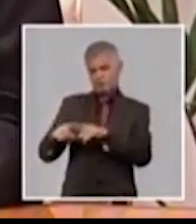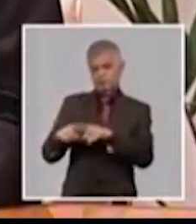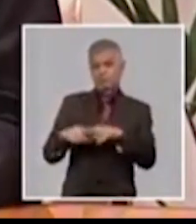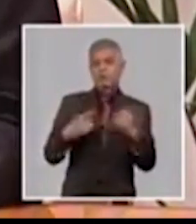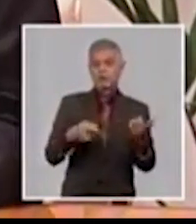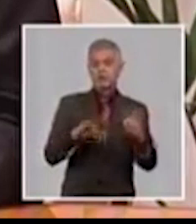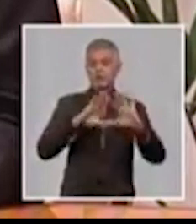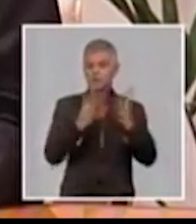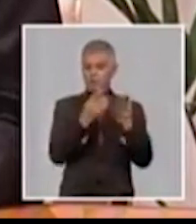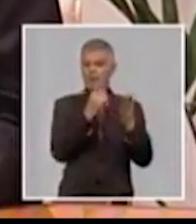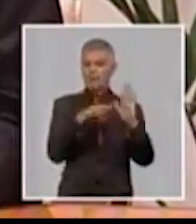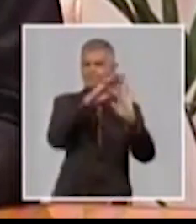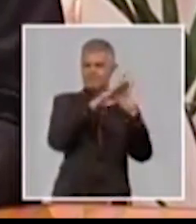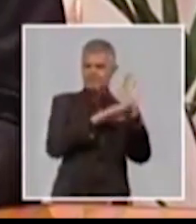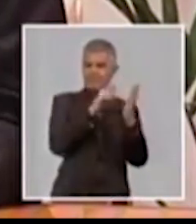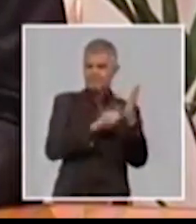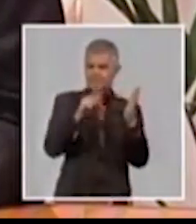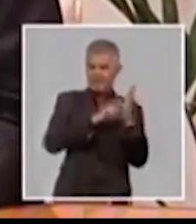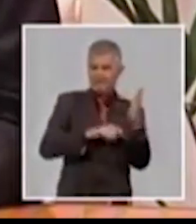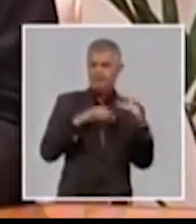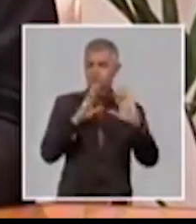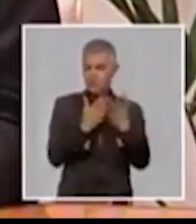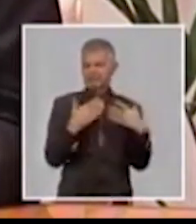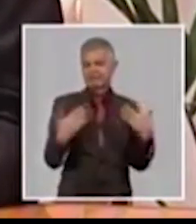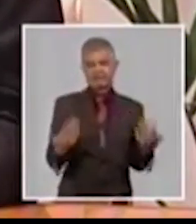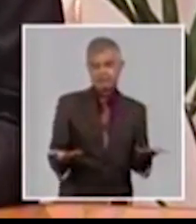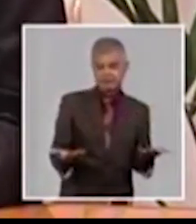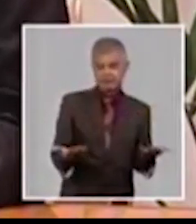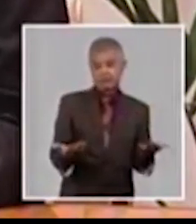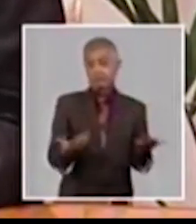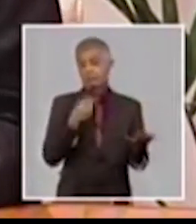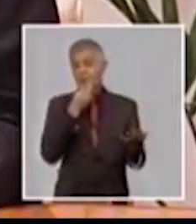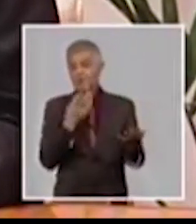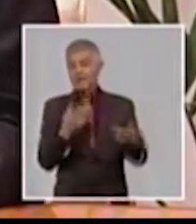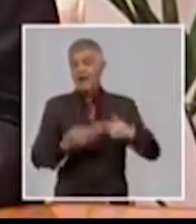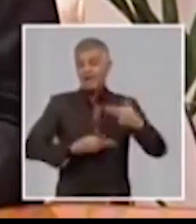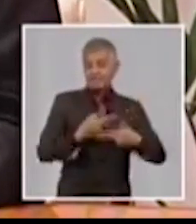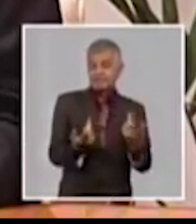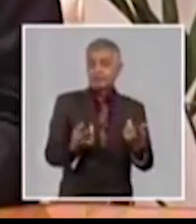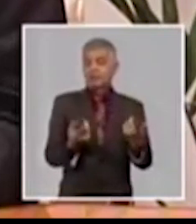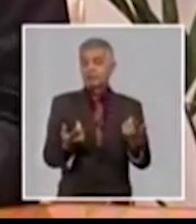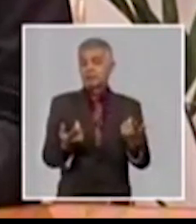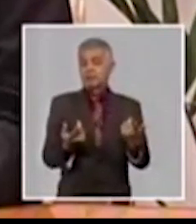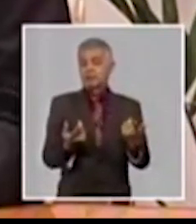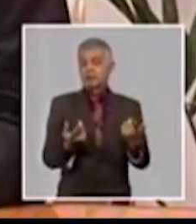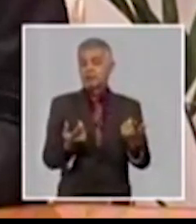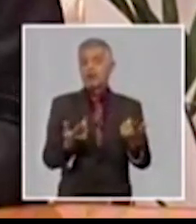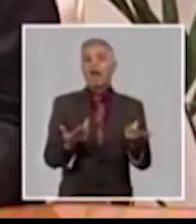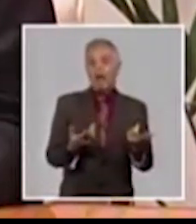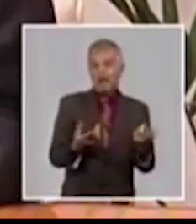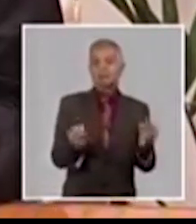que integran este plan, están también condicionadas y acompañadas, por así decirlo, de un protocolo de